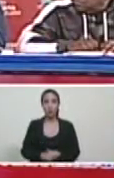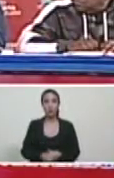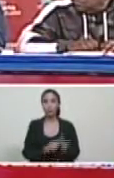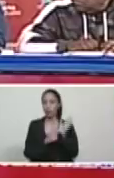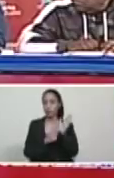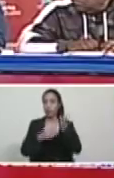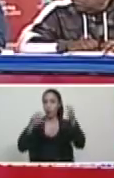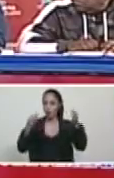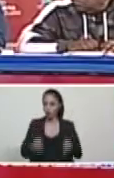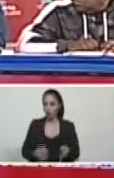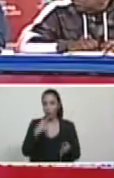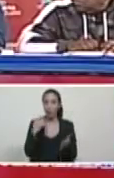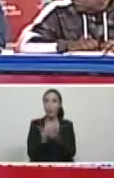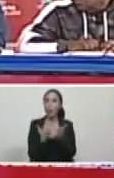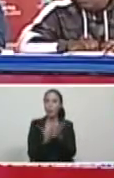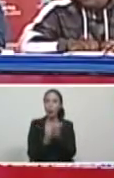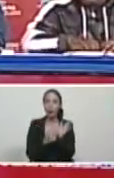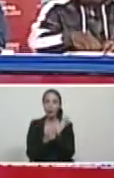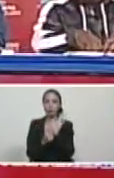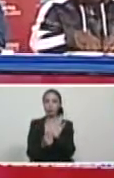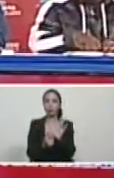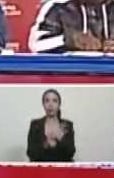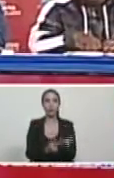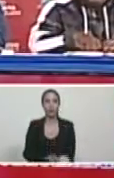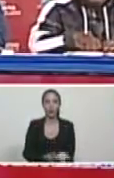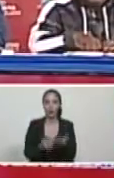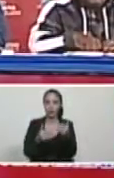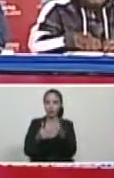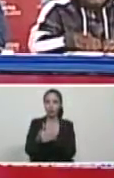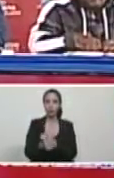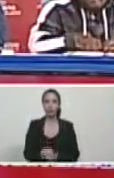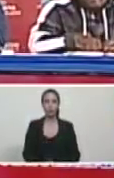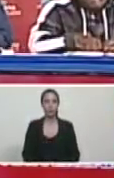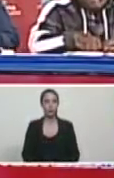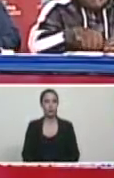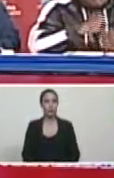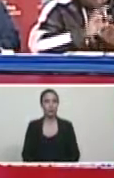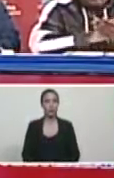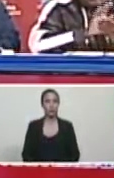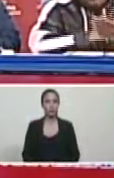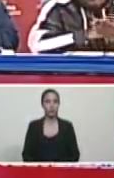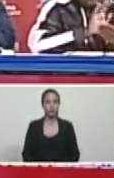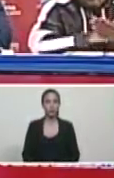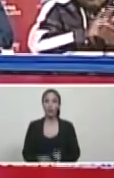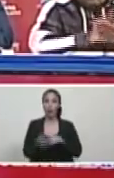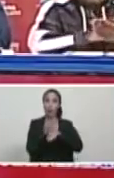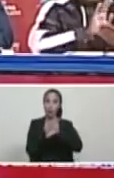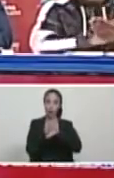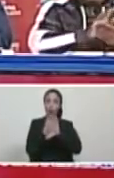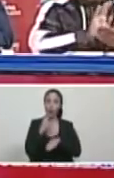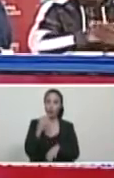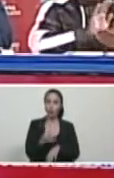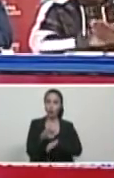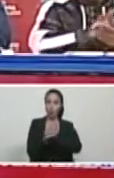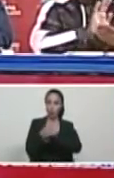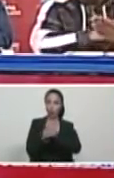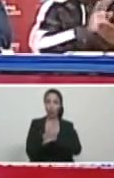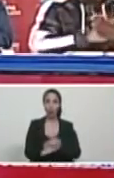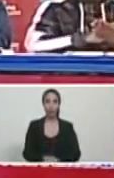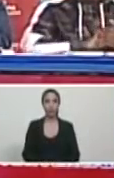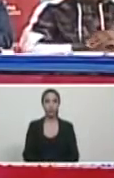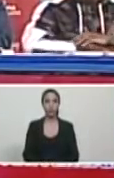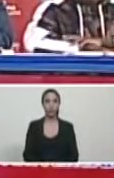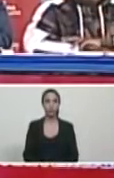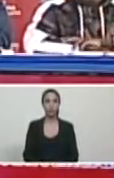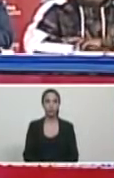todas las conclusiones y propuestas de ustedes. Son mías, son nuestras, son del gobierno, son del pueblo.